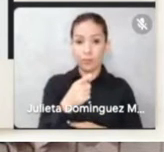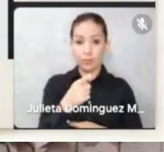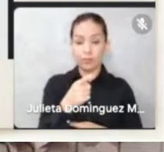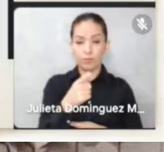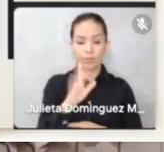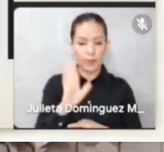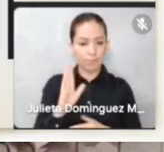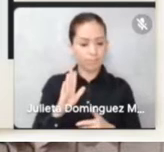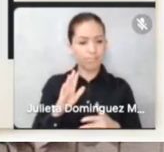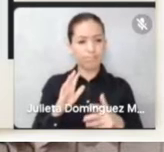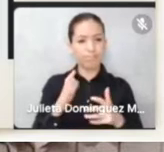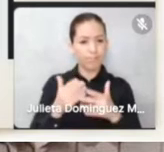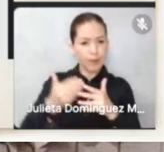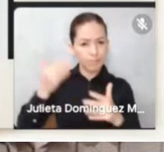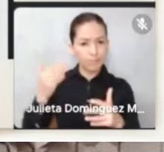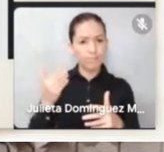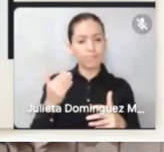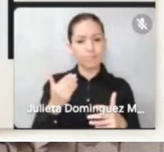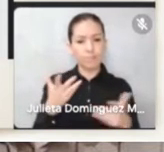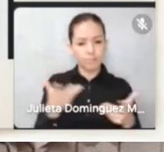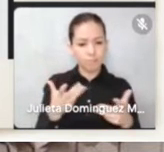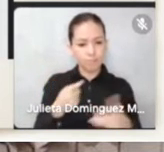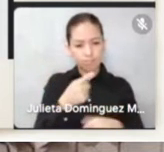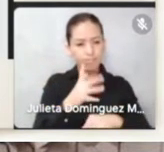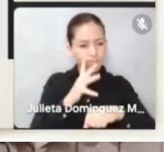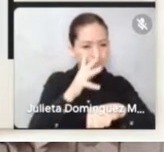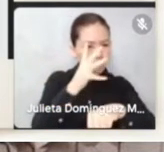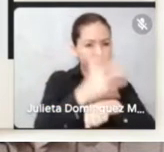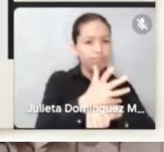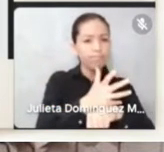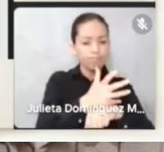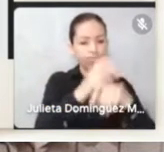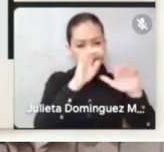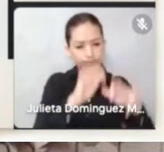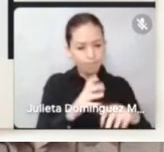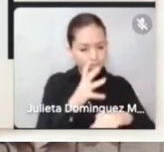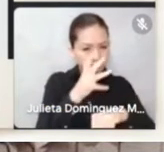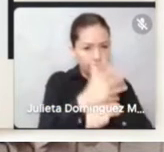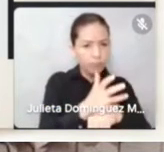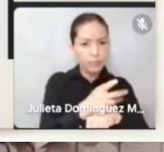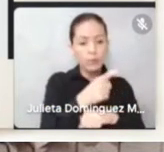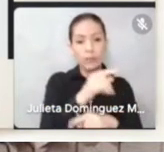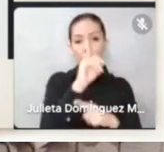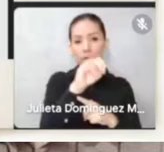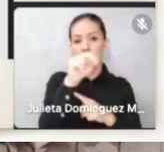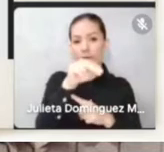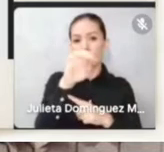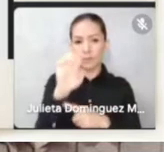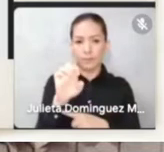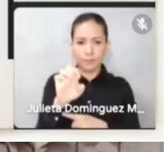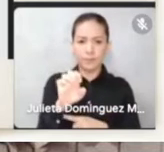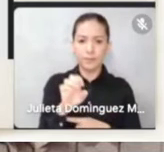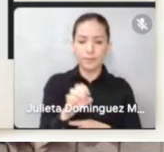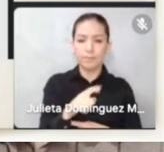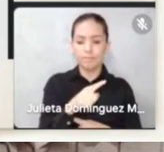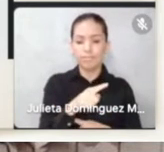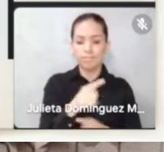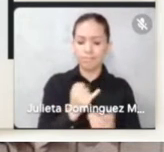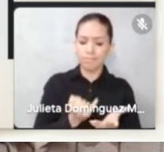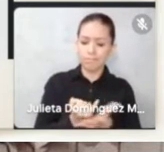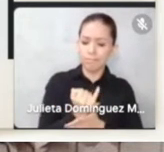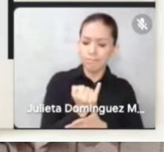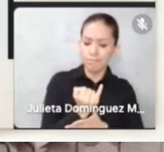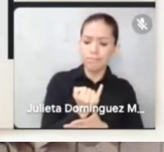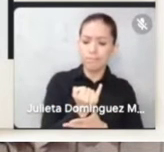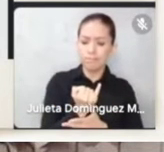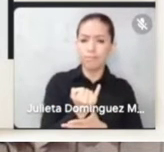dicha instancia un procedimiento administrativo sancionador, en el cual el Instituto Nacional Electoral determinó infundados